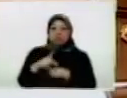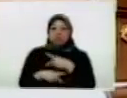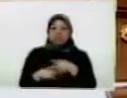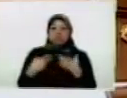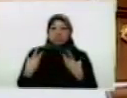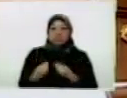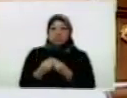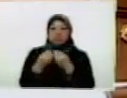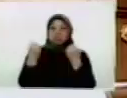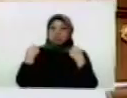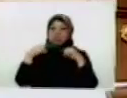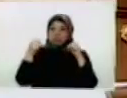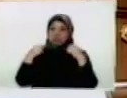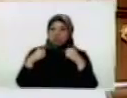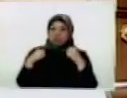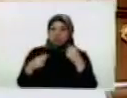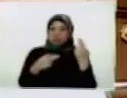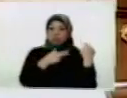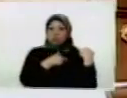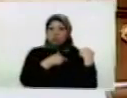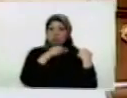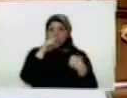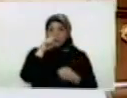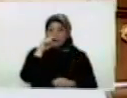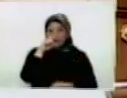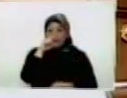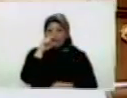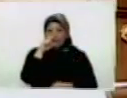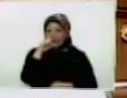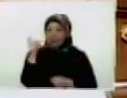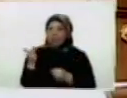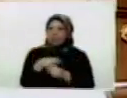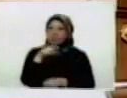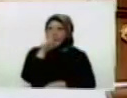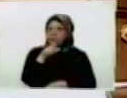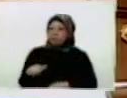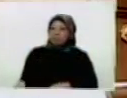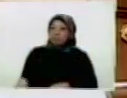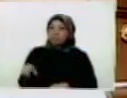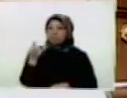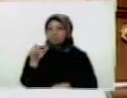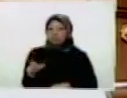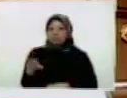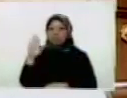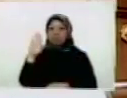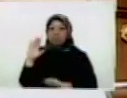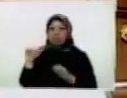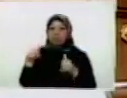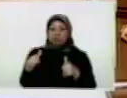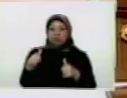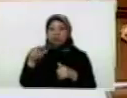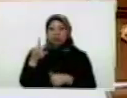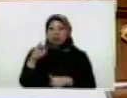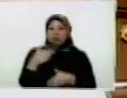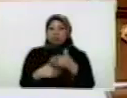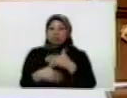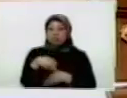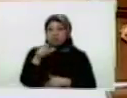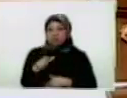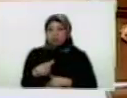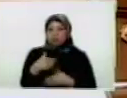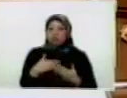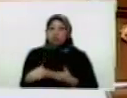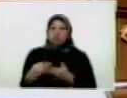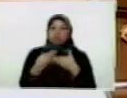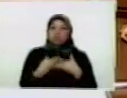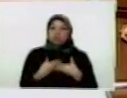para el ejercicio de cargo correspondiente. Agotada la materia, el presidente levantó la sesión y pues será esto un acta, un registro sucinto